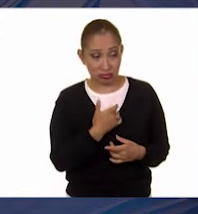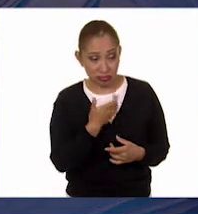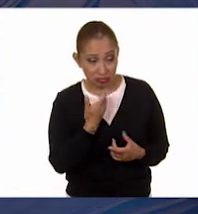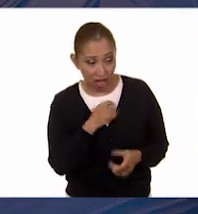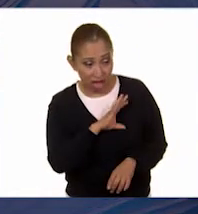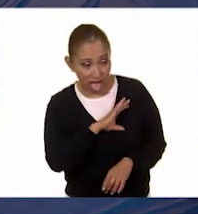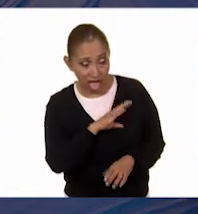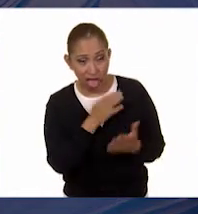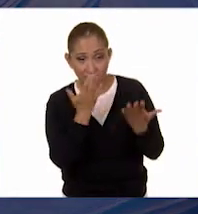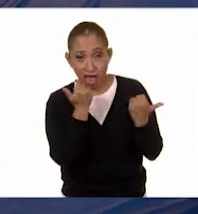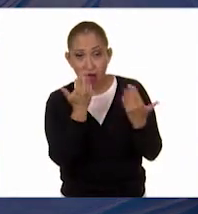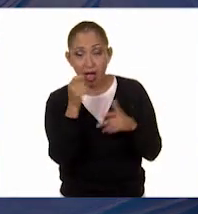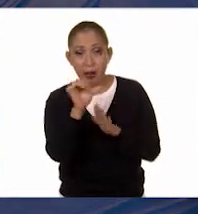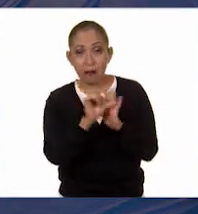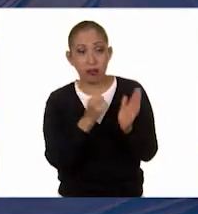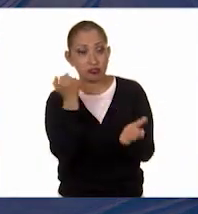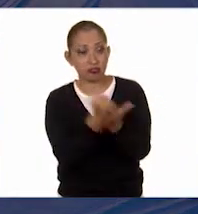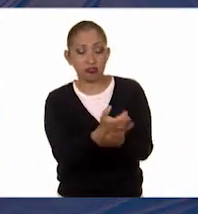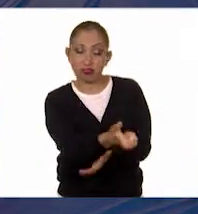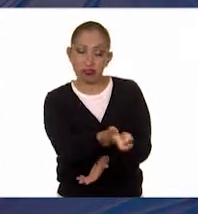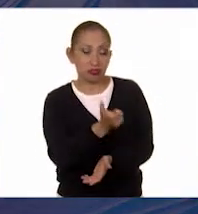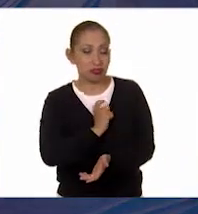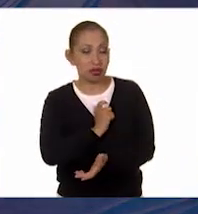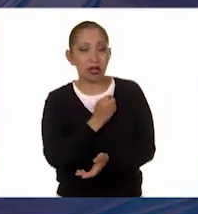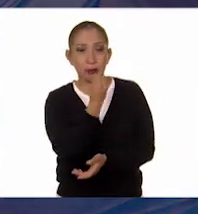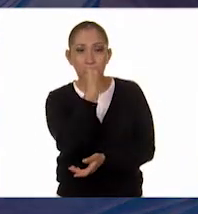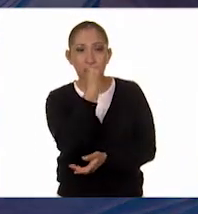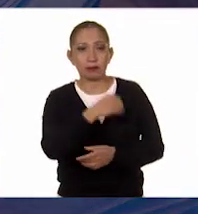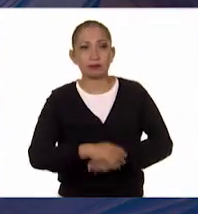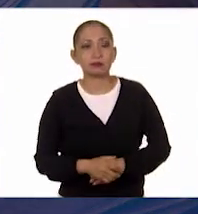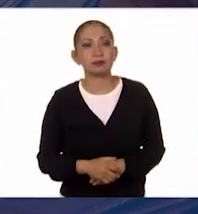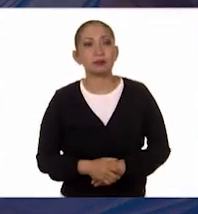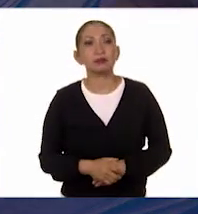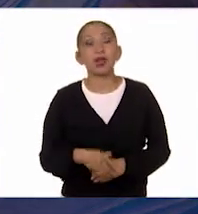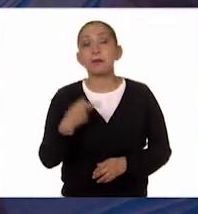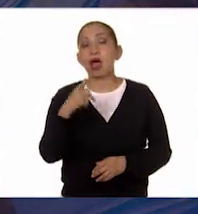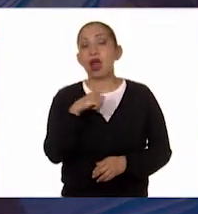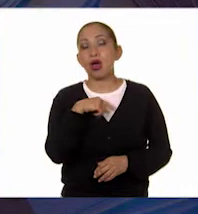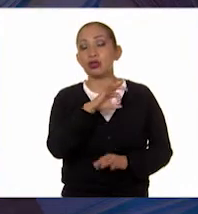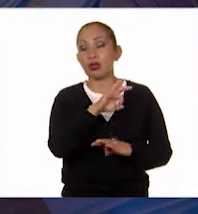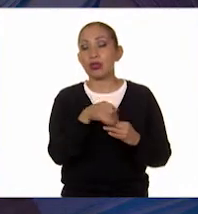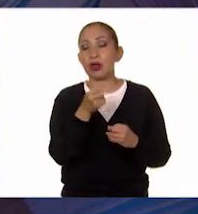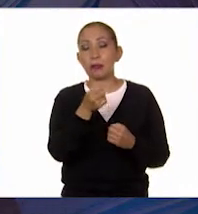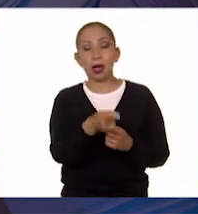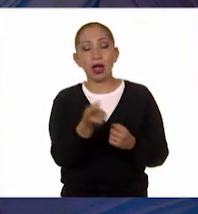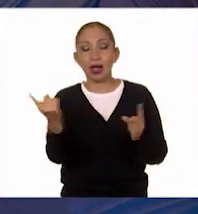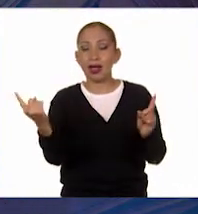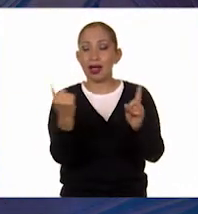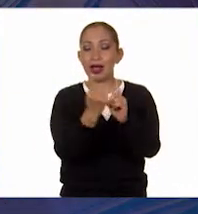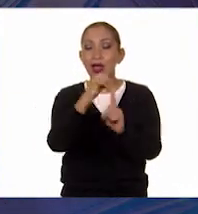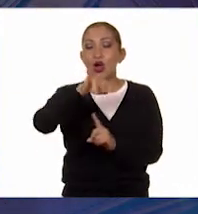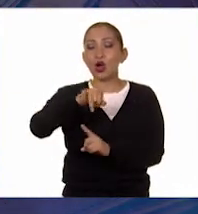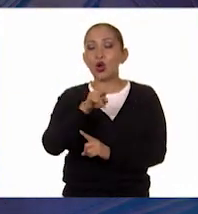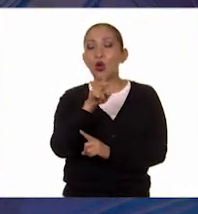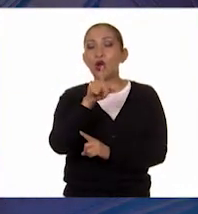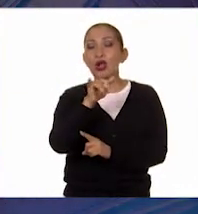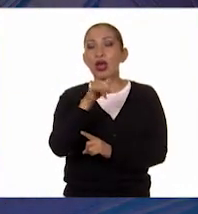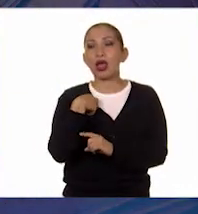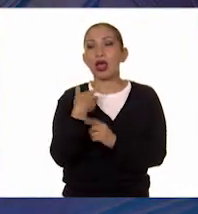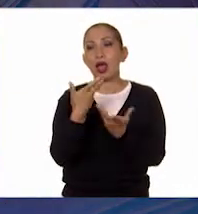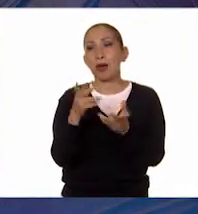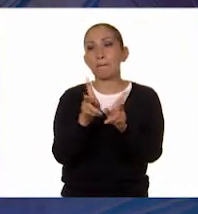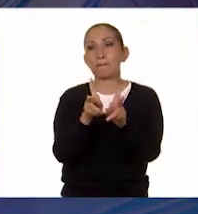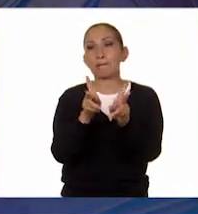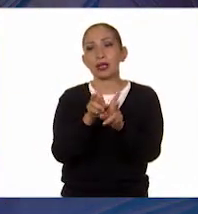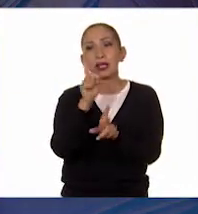afecto y cada mes exigía el pago puntual de tus alimentos. Pero todo lo compensaba la presencia de Julia, tu inalcanzable